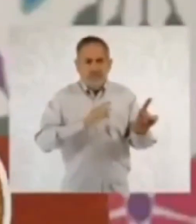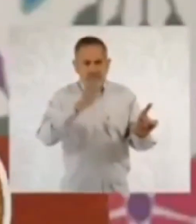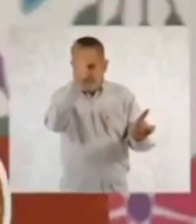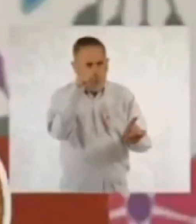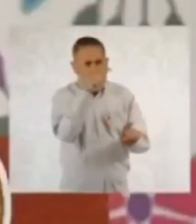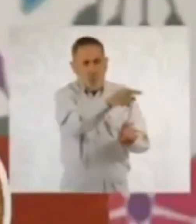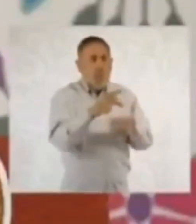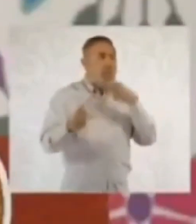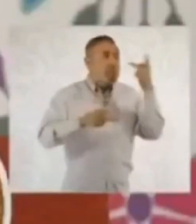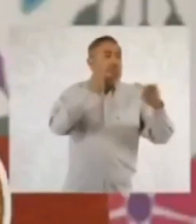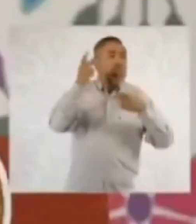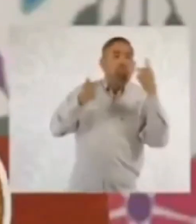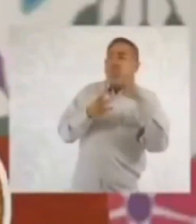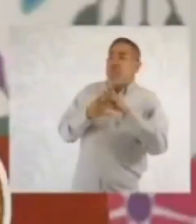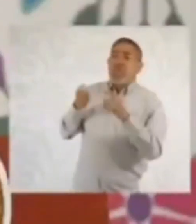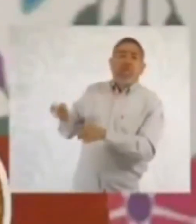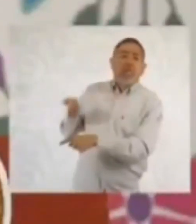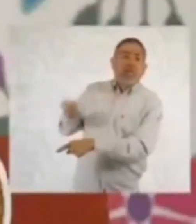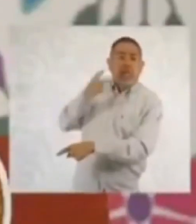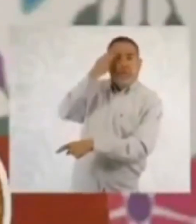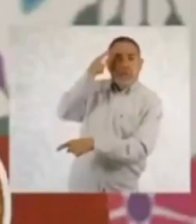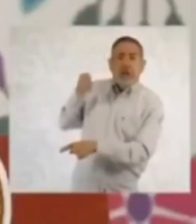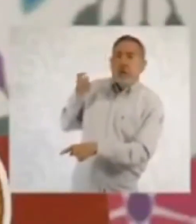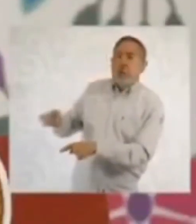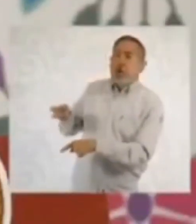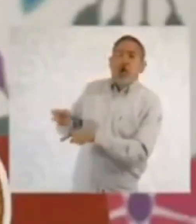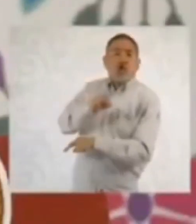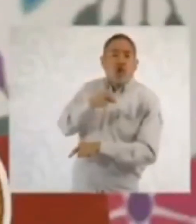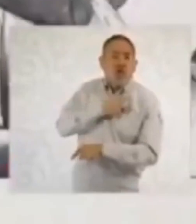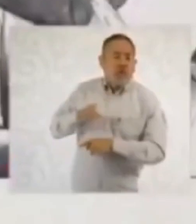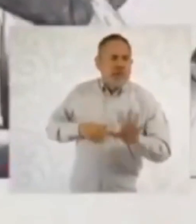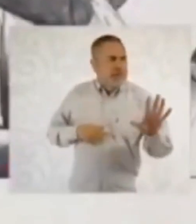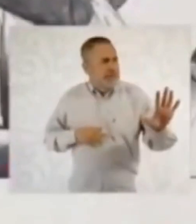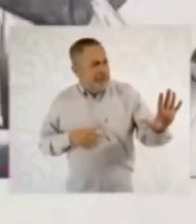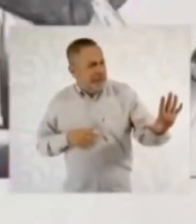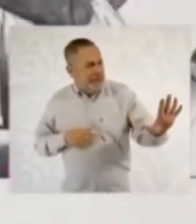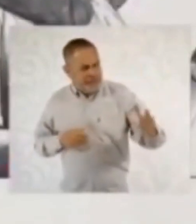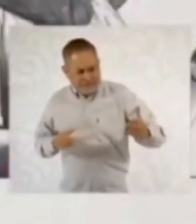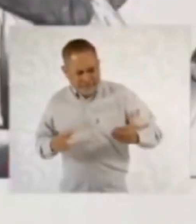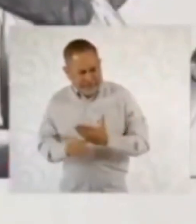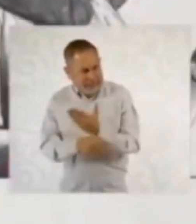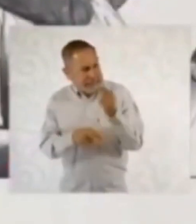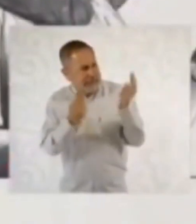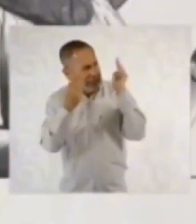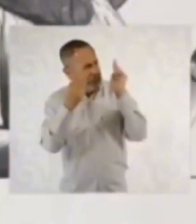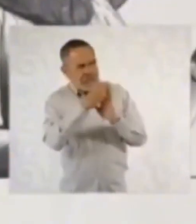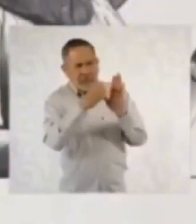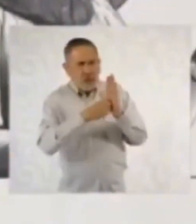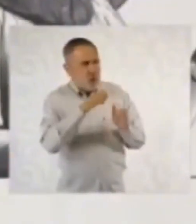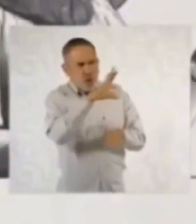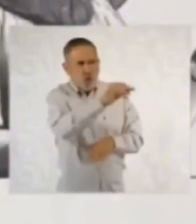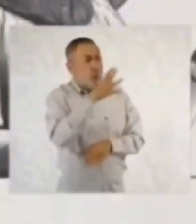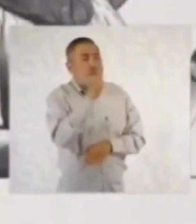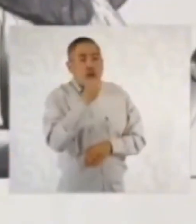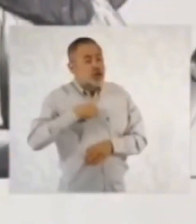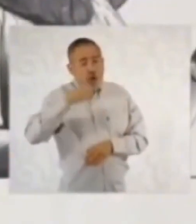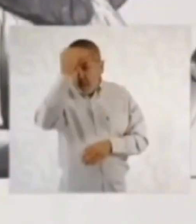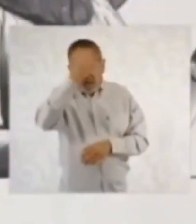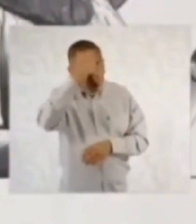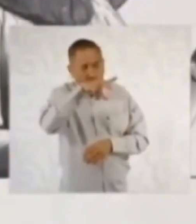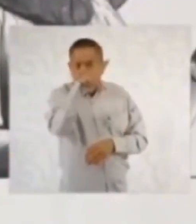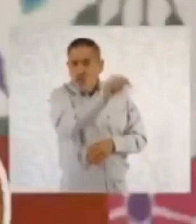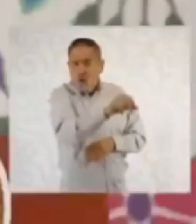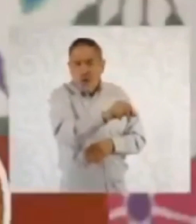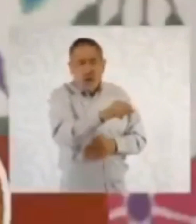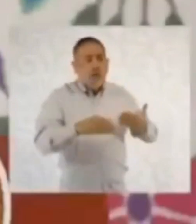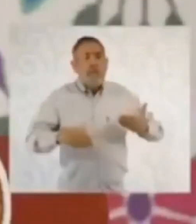acuerdo con este posicionamiento que excede completamente su función y realmente pues entra